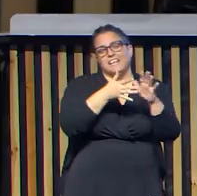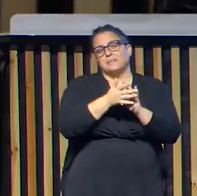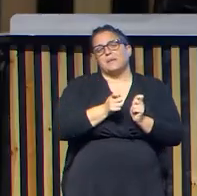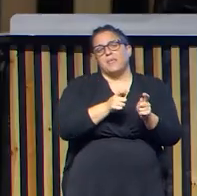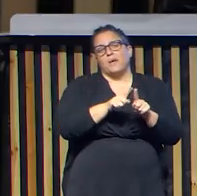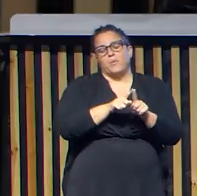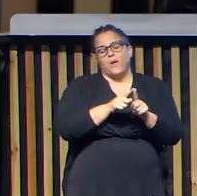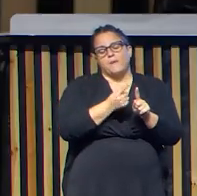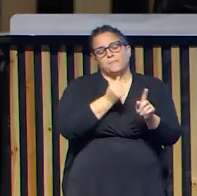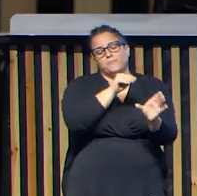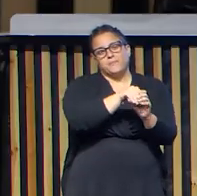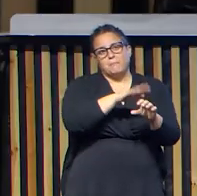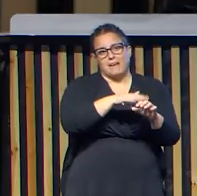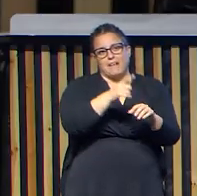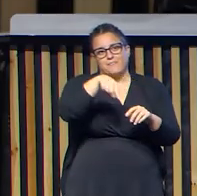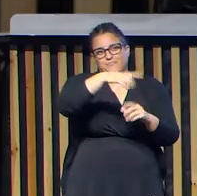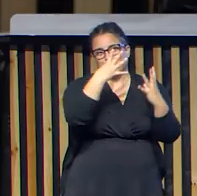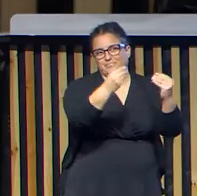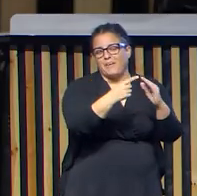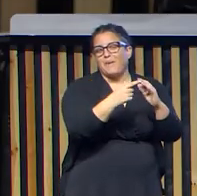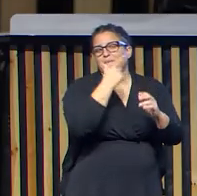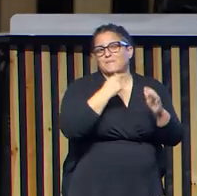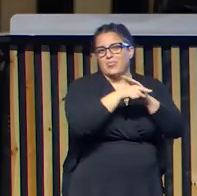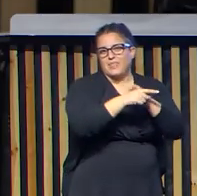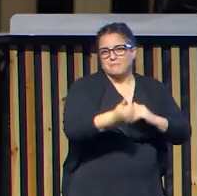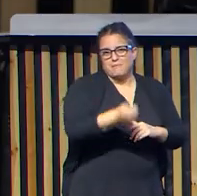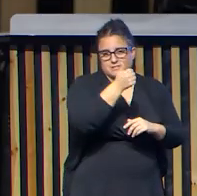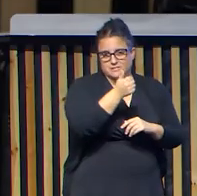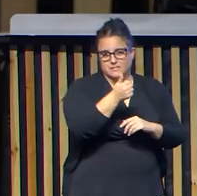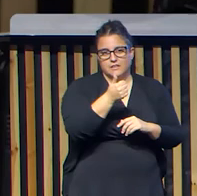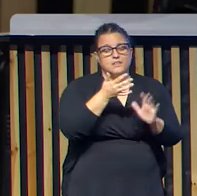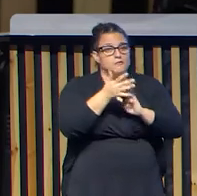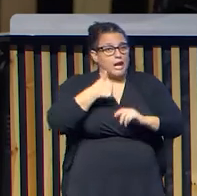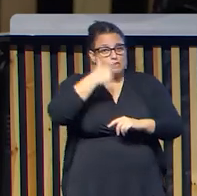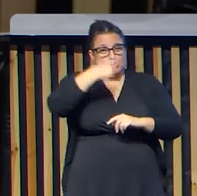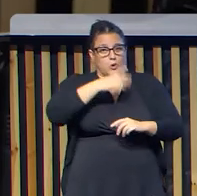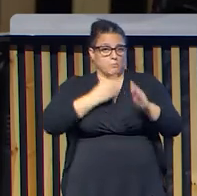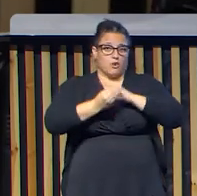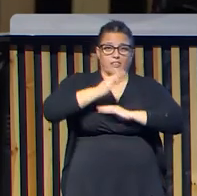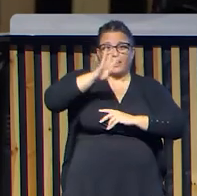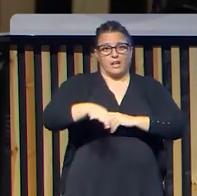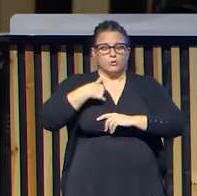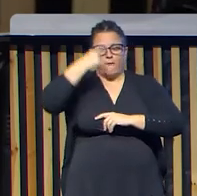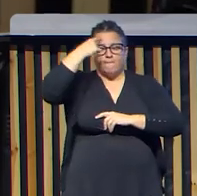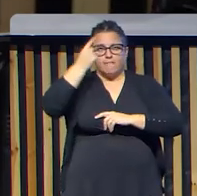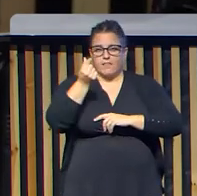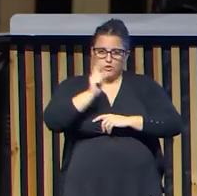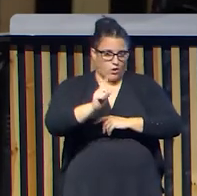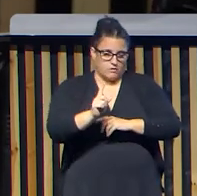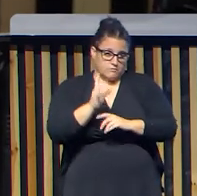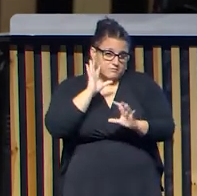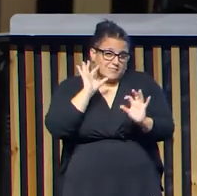esto es una evidencia no es que yo sea catalana y solo esté obsesionada por el dinero es que Es evidente